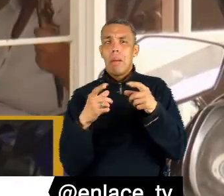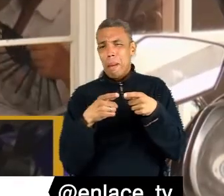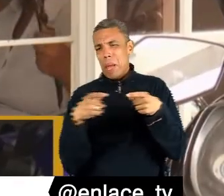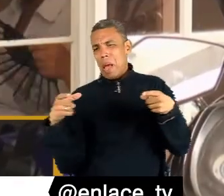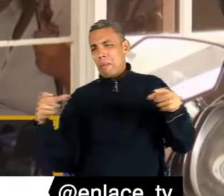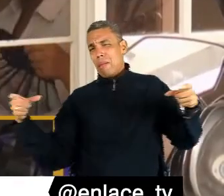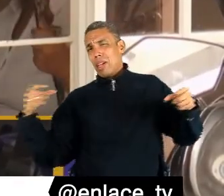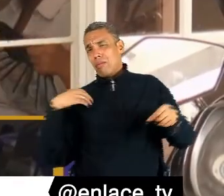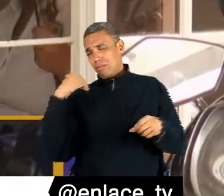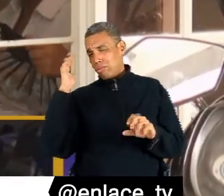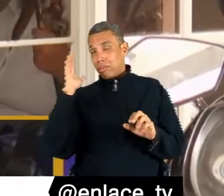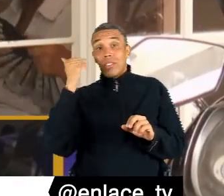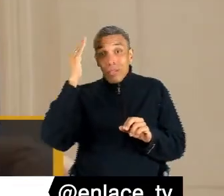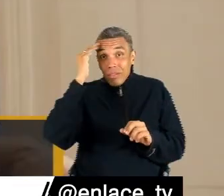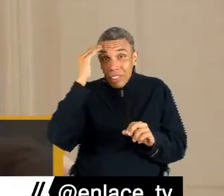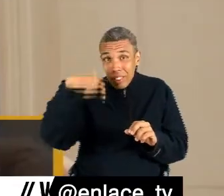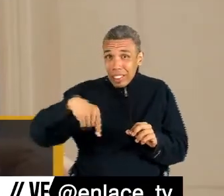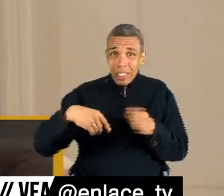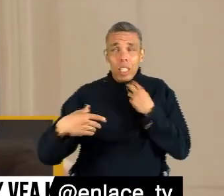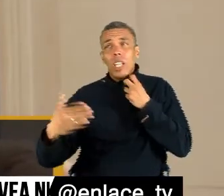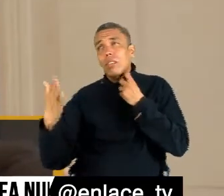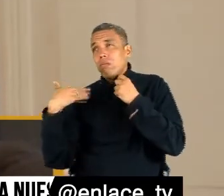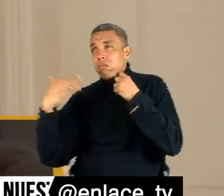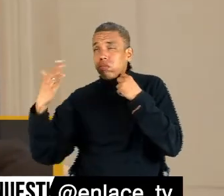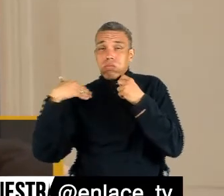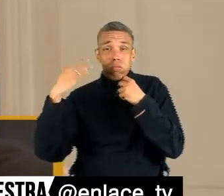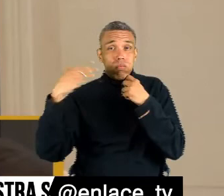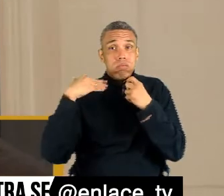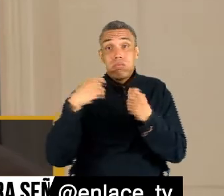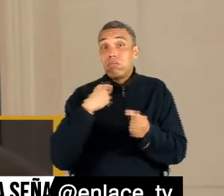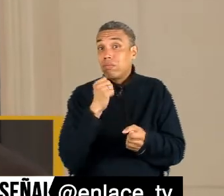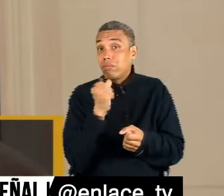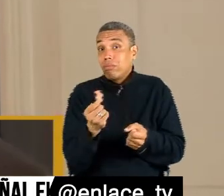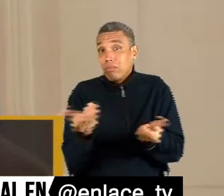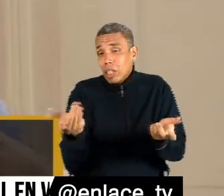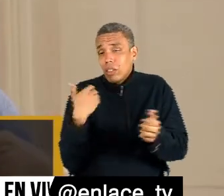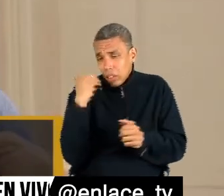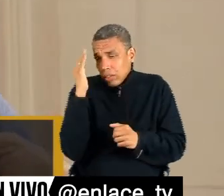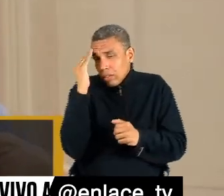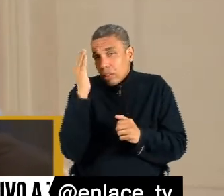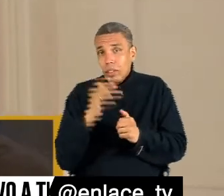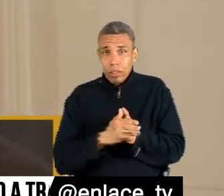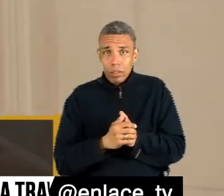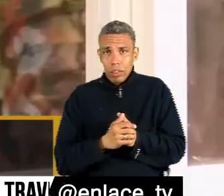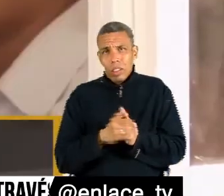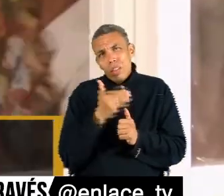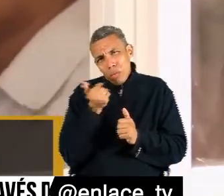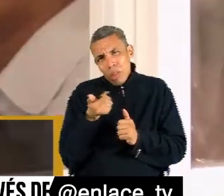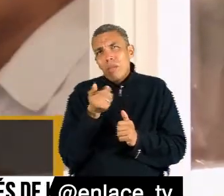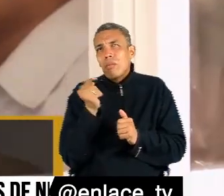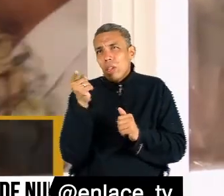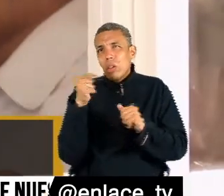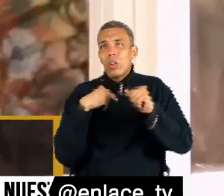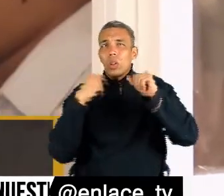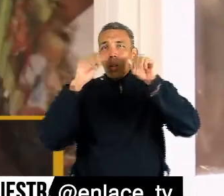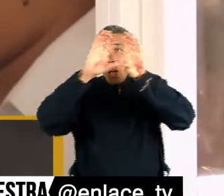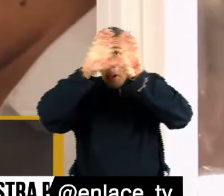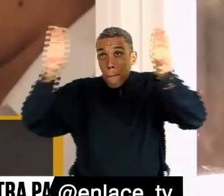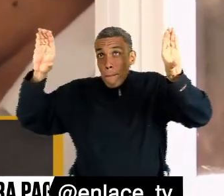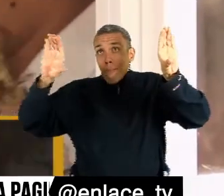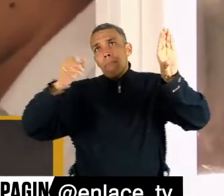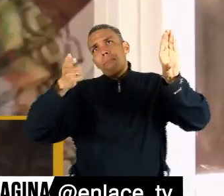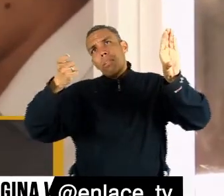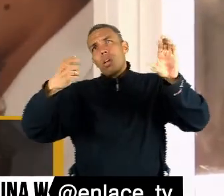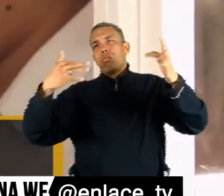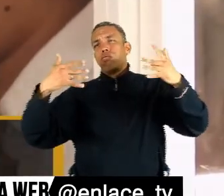sabe que en Barranca Bermeja siempre se maneja una calor exuberante, entonces necesitamos que nos colaboren con esa cuestión del aire. En